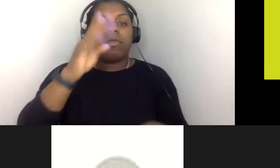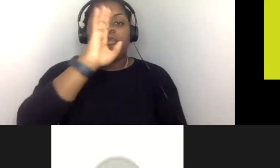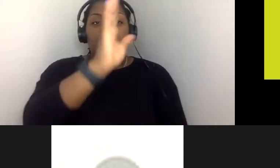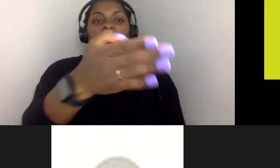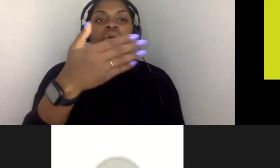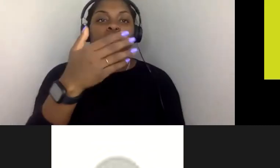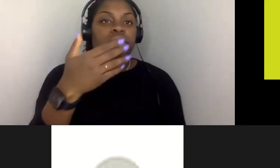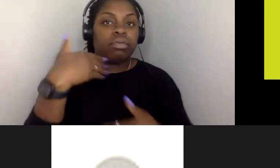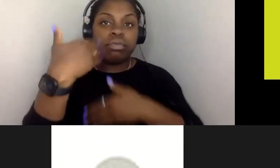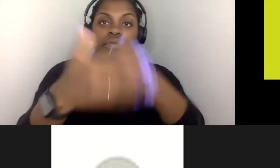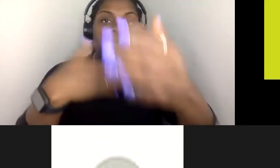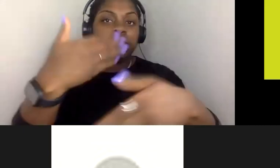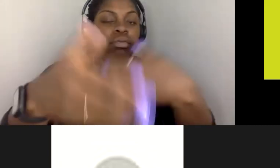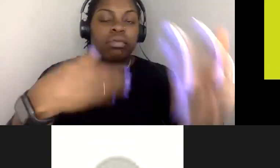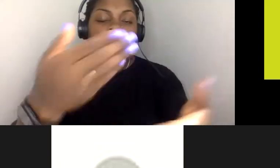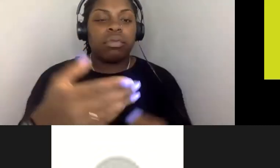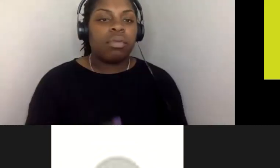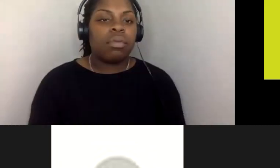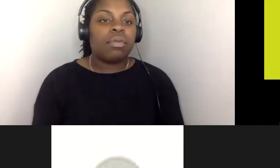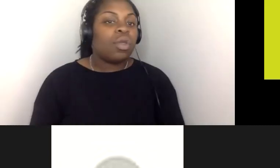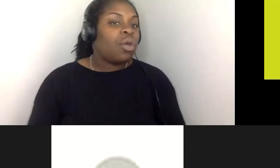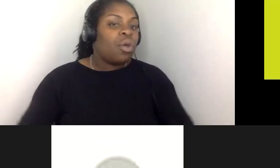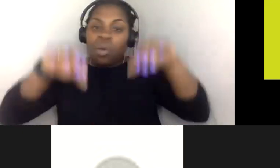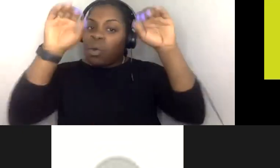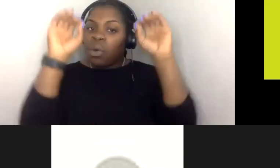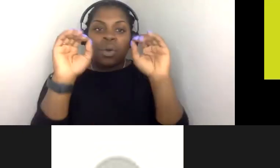en vez de ir hacia adelante.